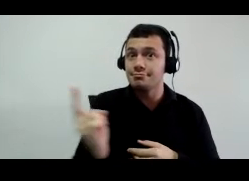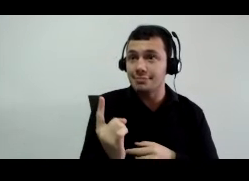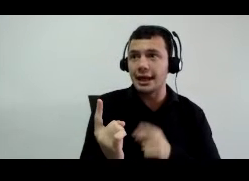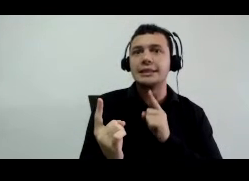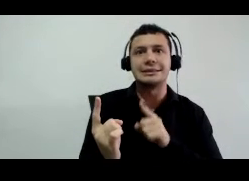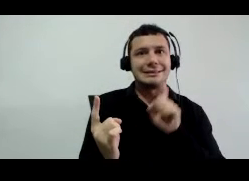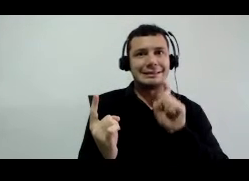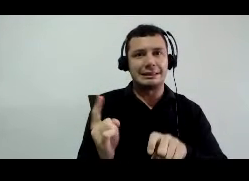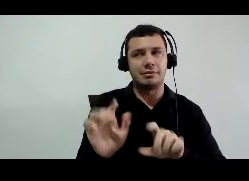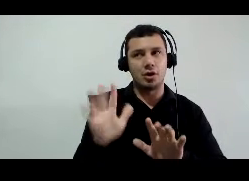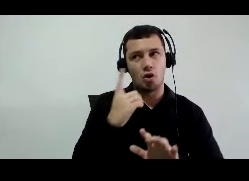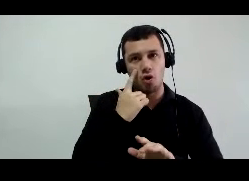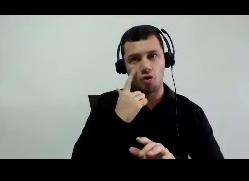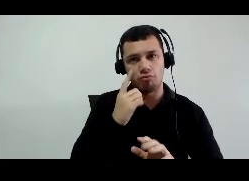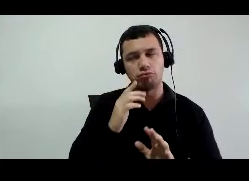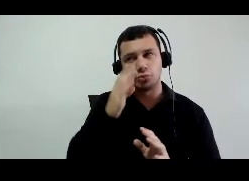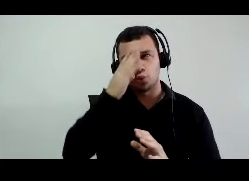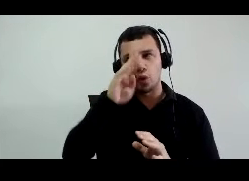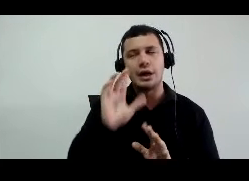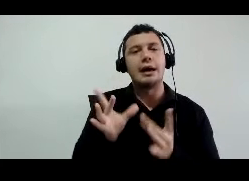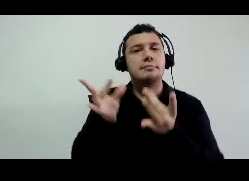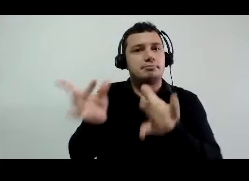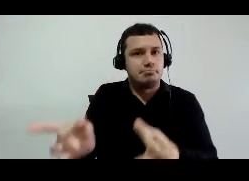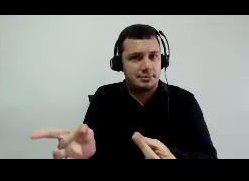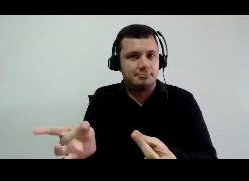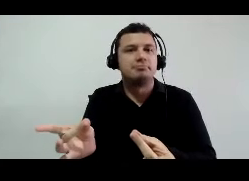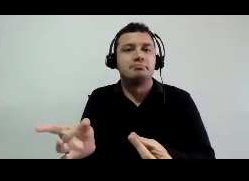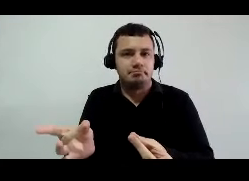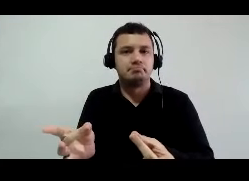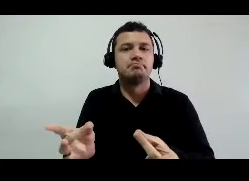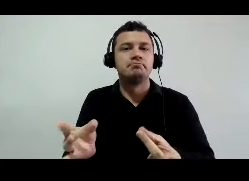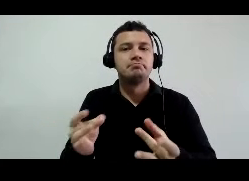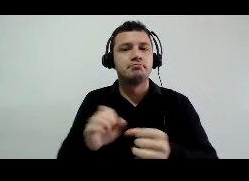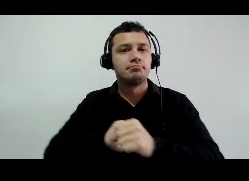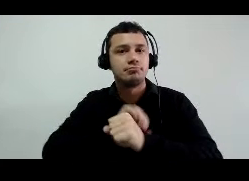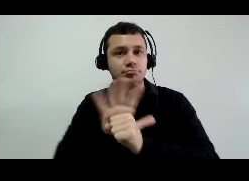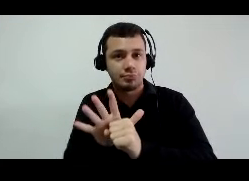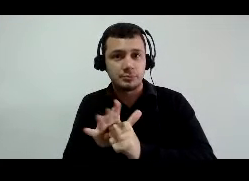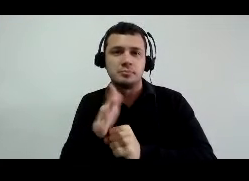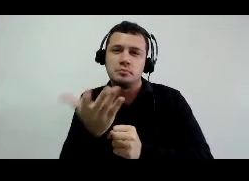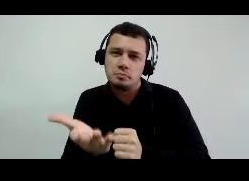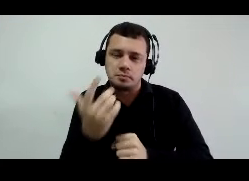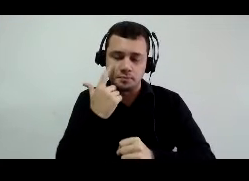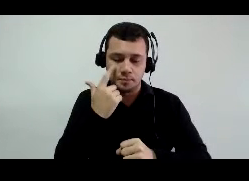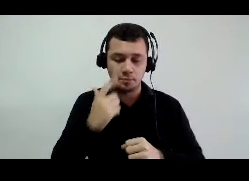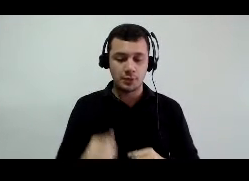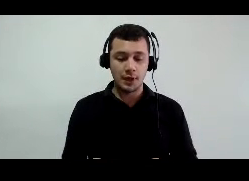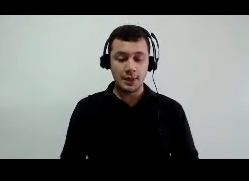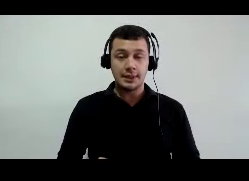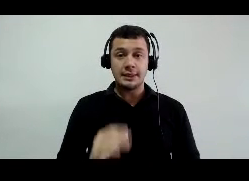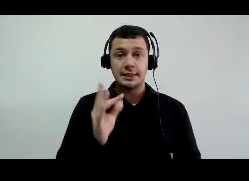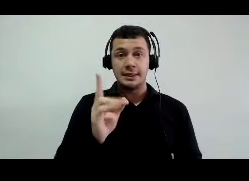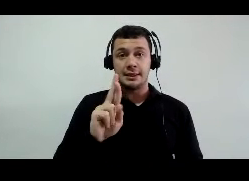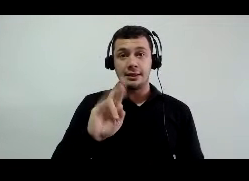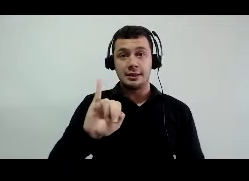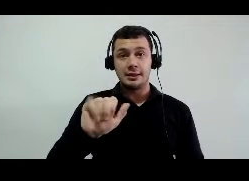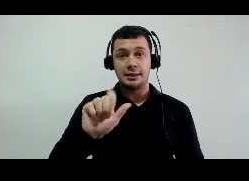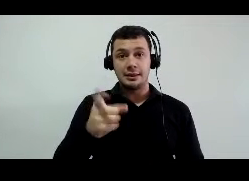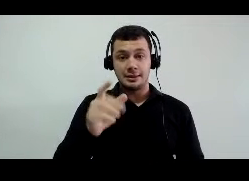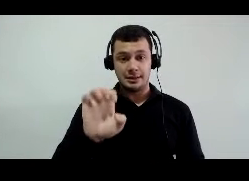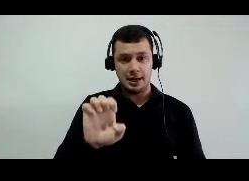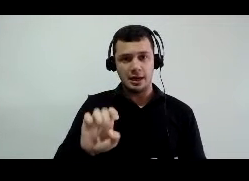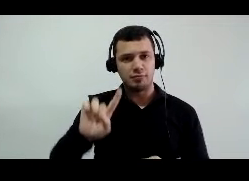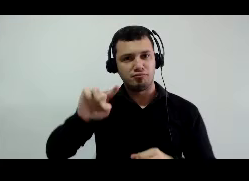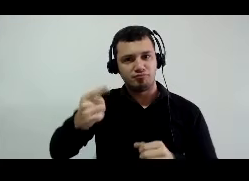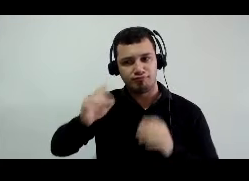urgencia. El triaje no está diseñado, debemos tener en cuenta que no está diseñado para que